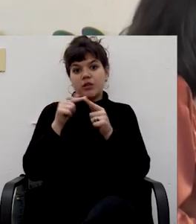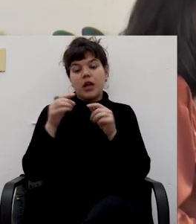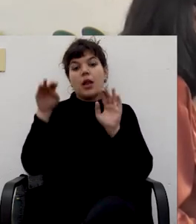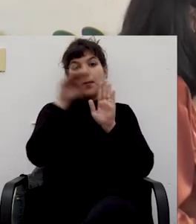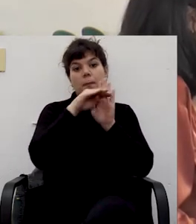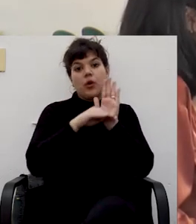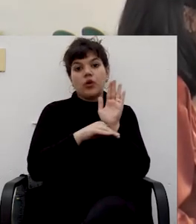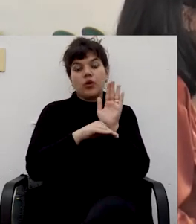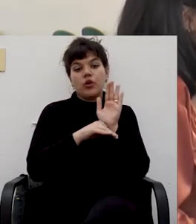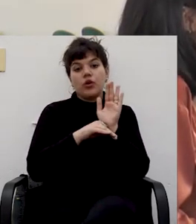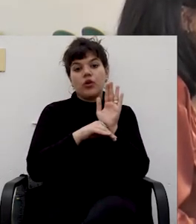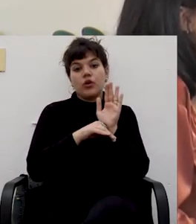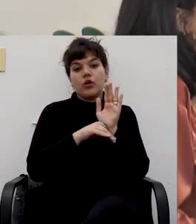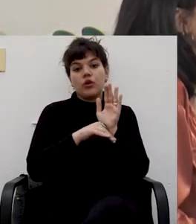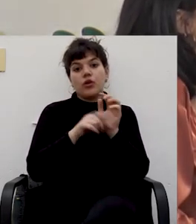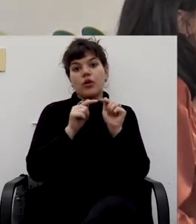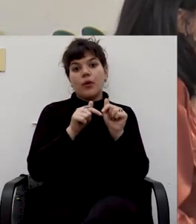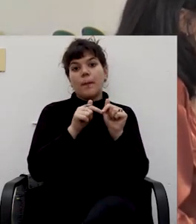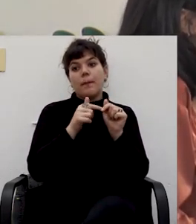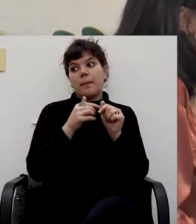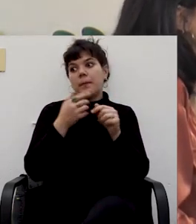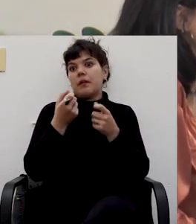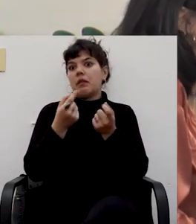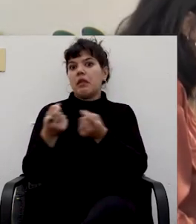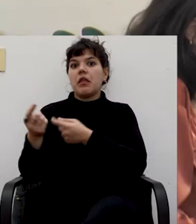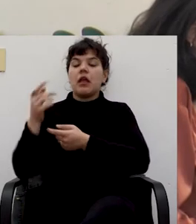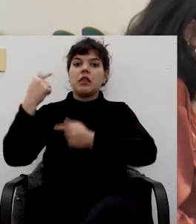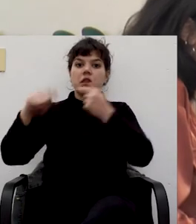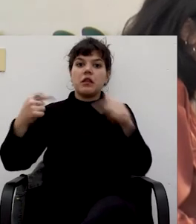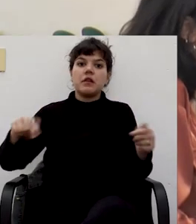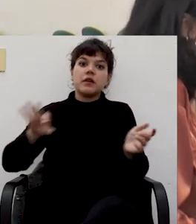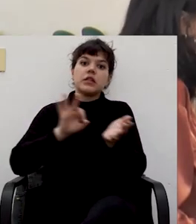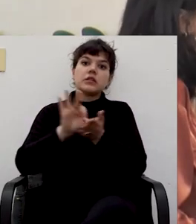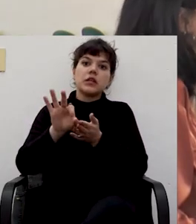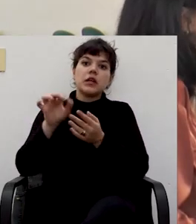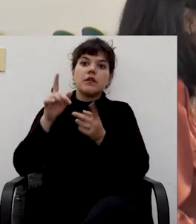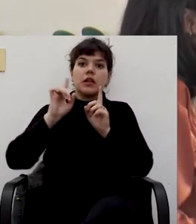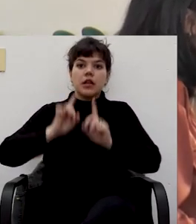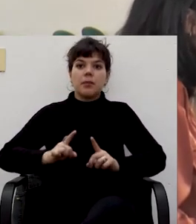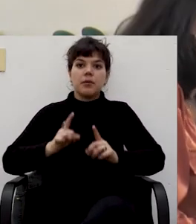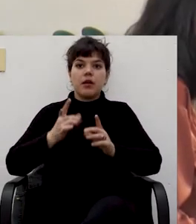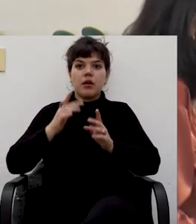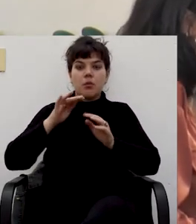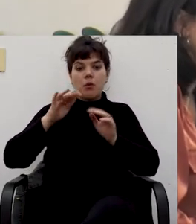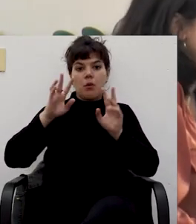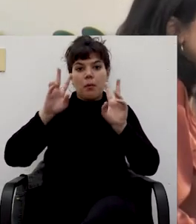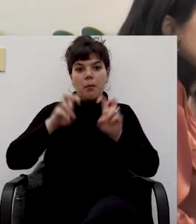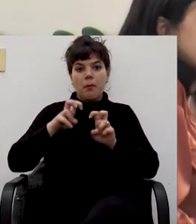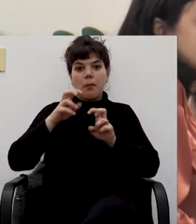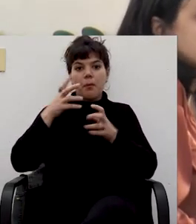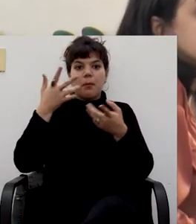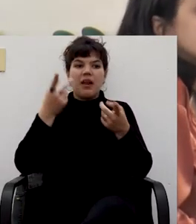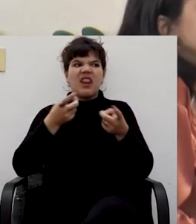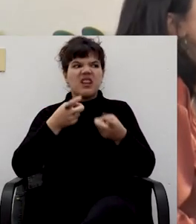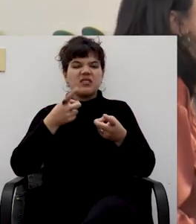protocolo que sea llevado a los distintos servicios y bajado a las características justamente y a las necesidades